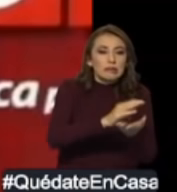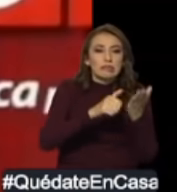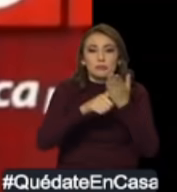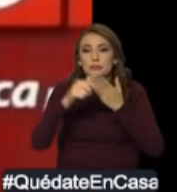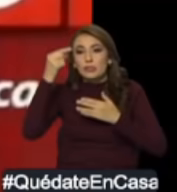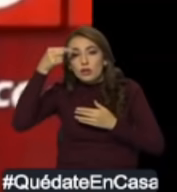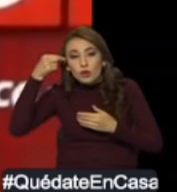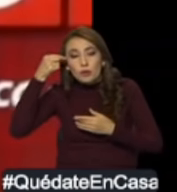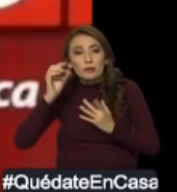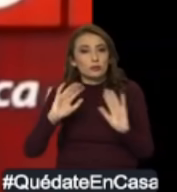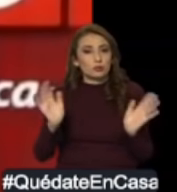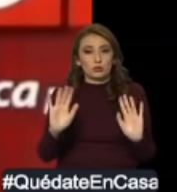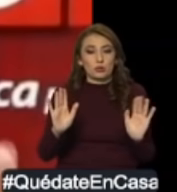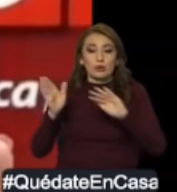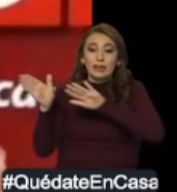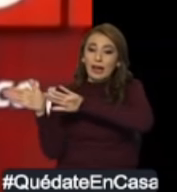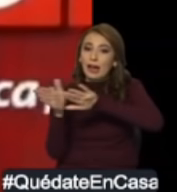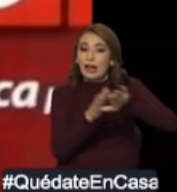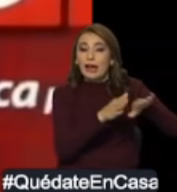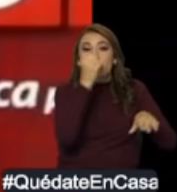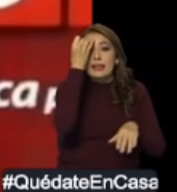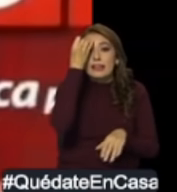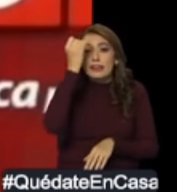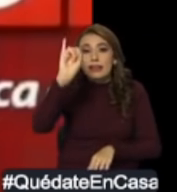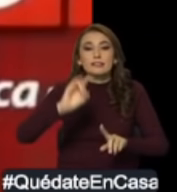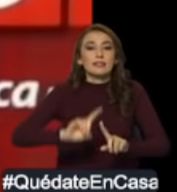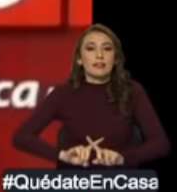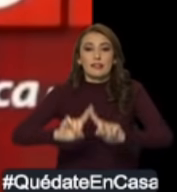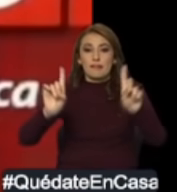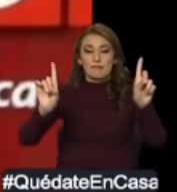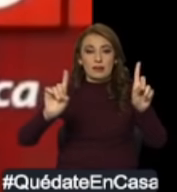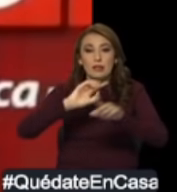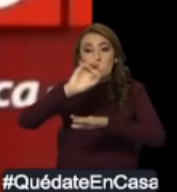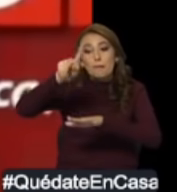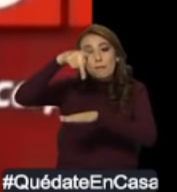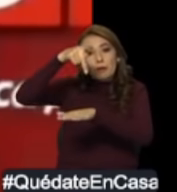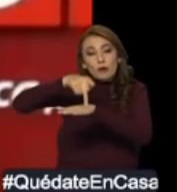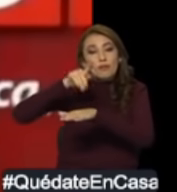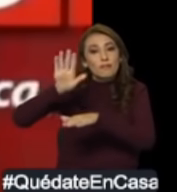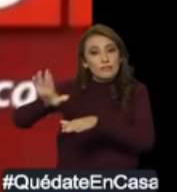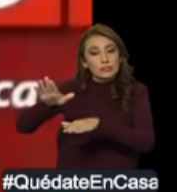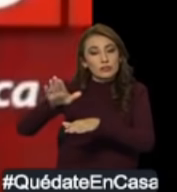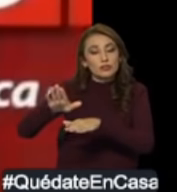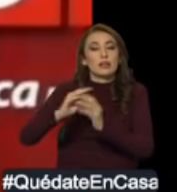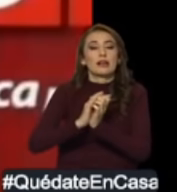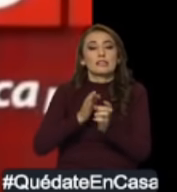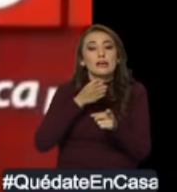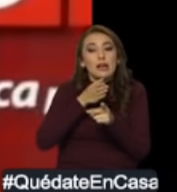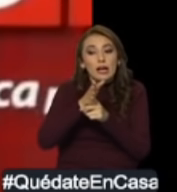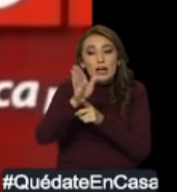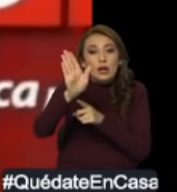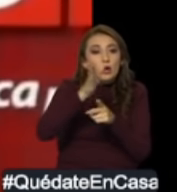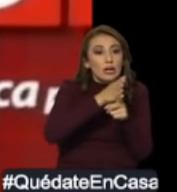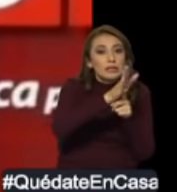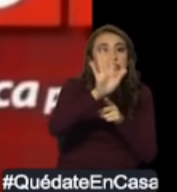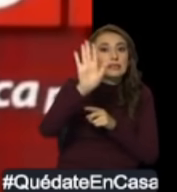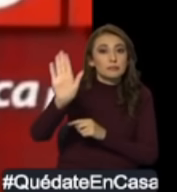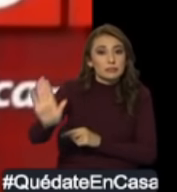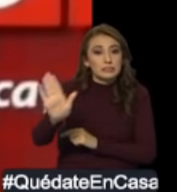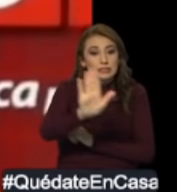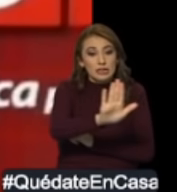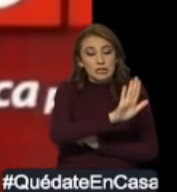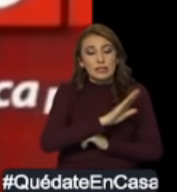la Secretaría de Riesgos, son expertos que con la información y con los datos disponibles en el país hacen